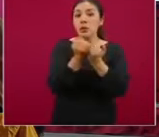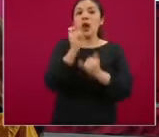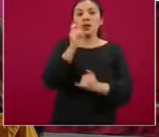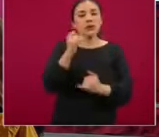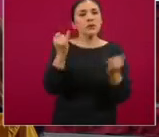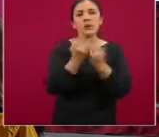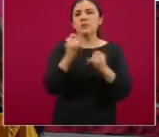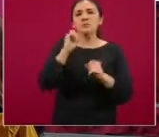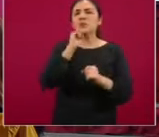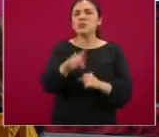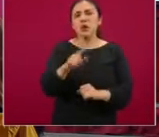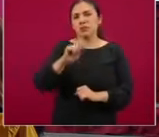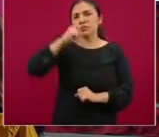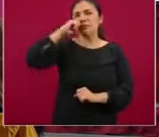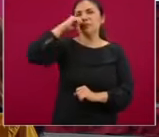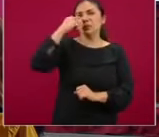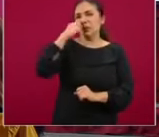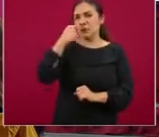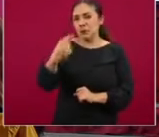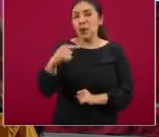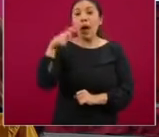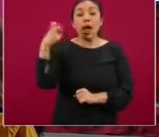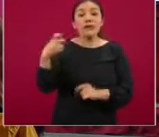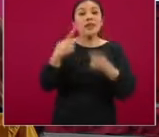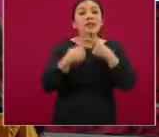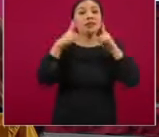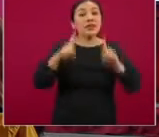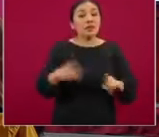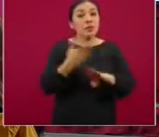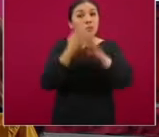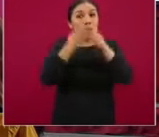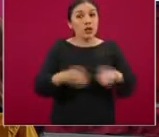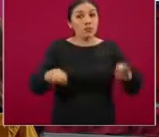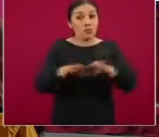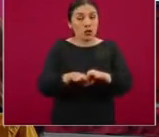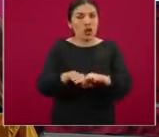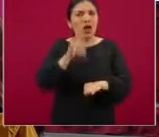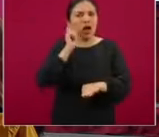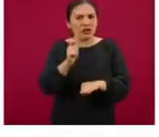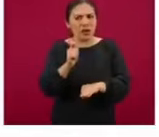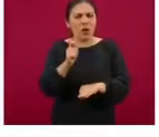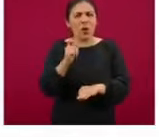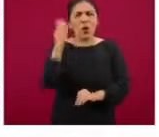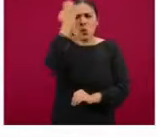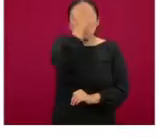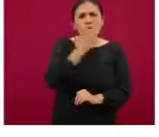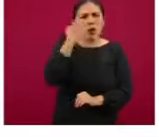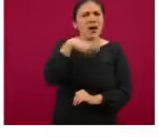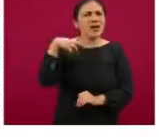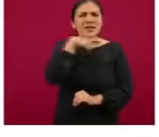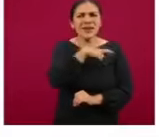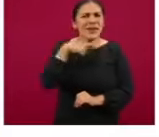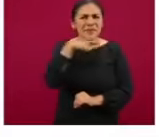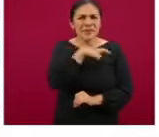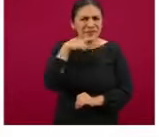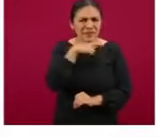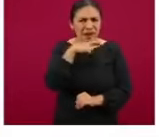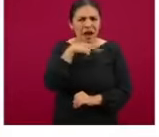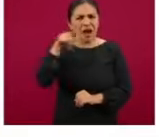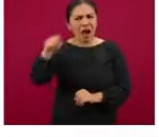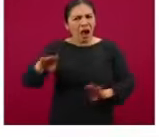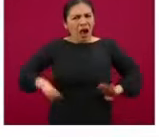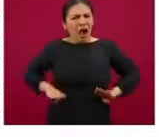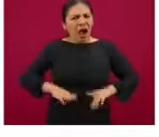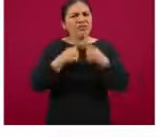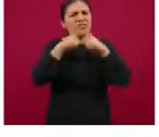exudado nasofaríngeo, y ojo, esta es una diferencia importante con lo que vendrían a ser las pruebas rápidas serológicas, porque